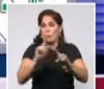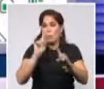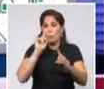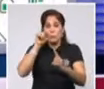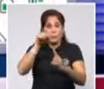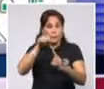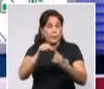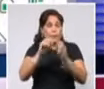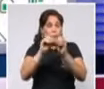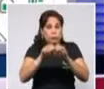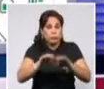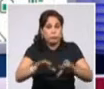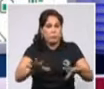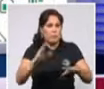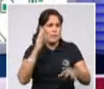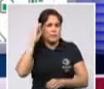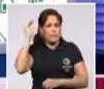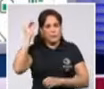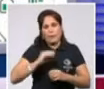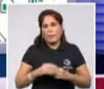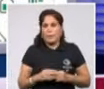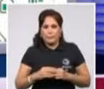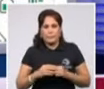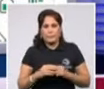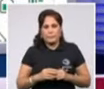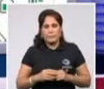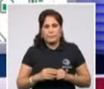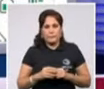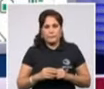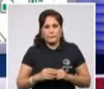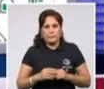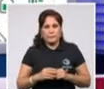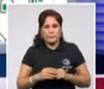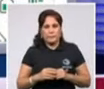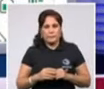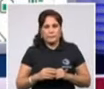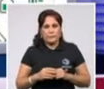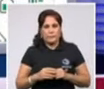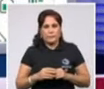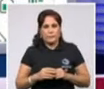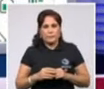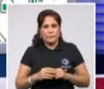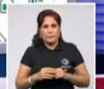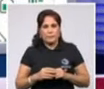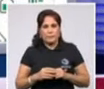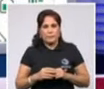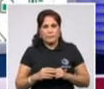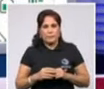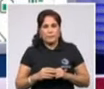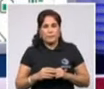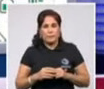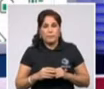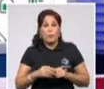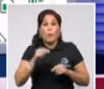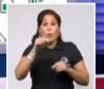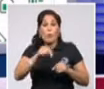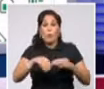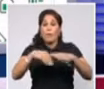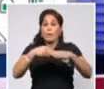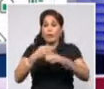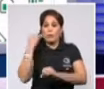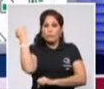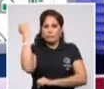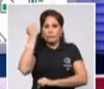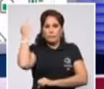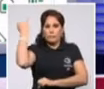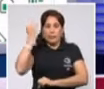la pandemia del SARS-CoV-2, la COVID-19, en nuestro país. Bueno, hoy es el Día